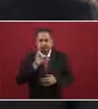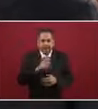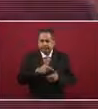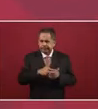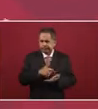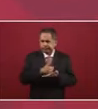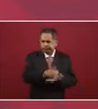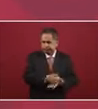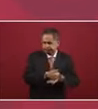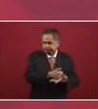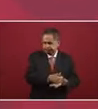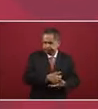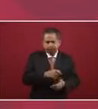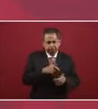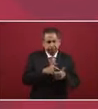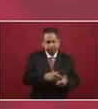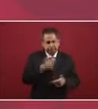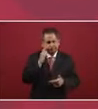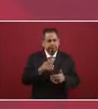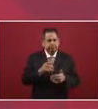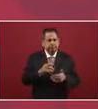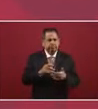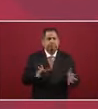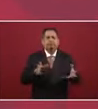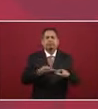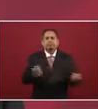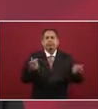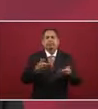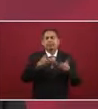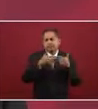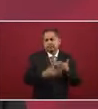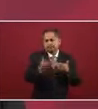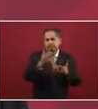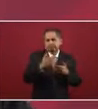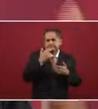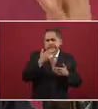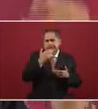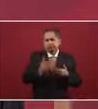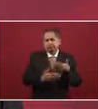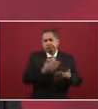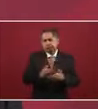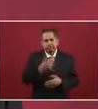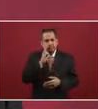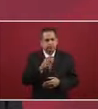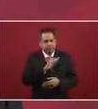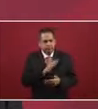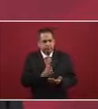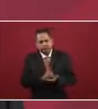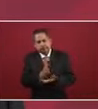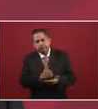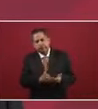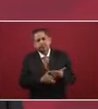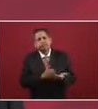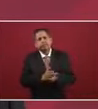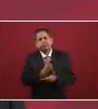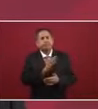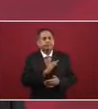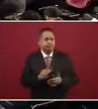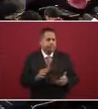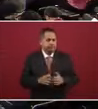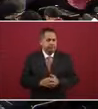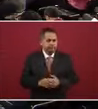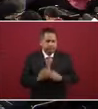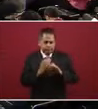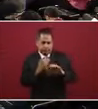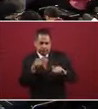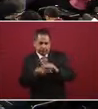ayudando para destrabar estos conflictos y que podamos liberar los